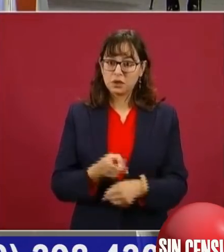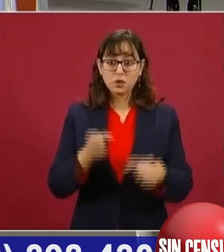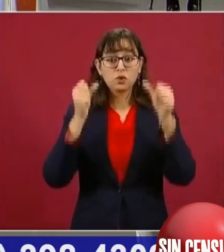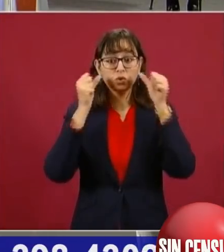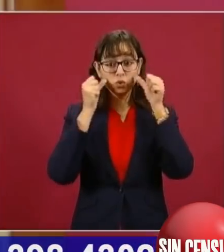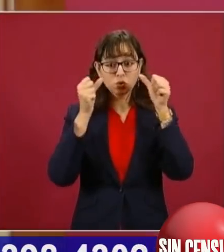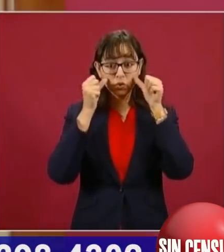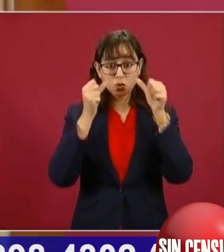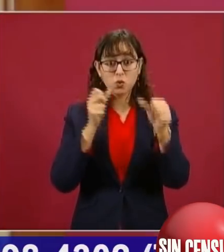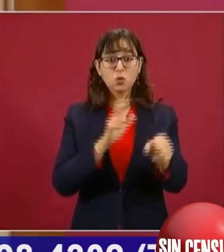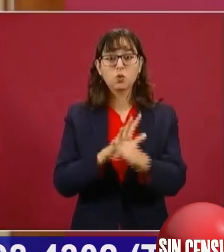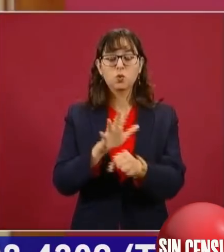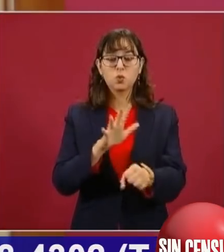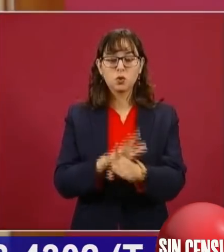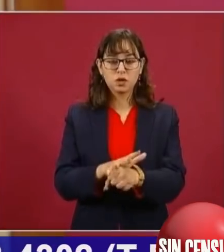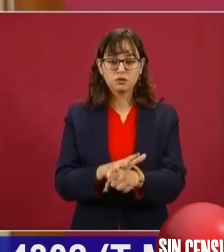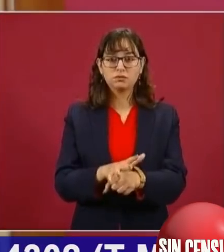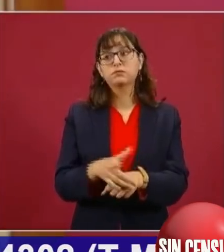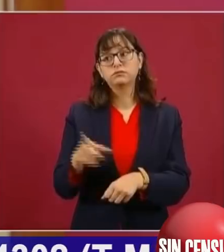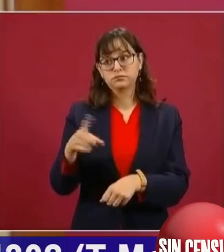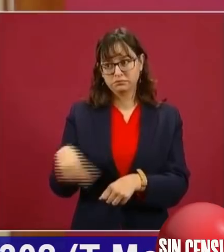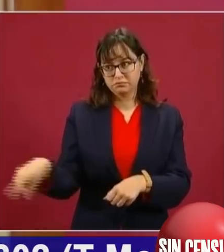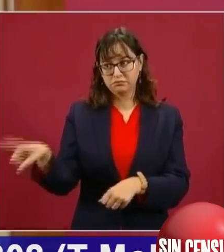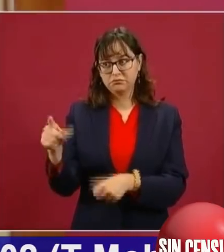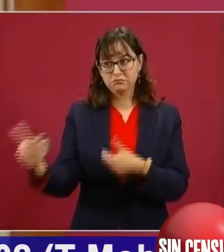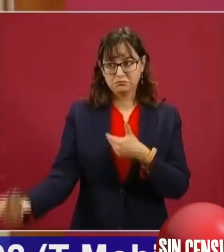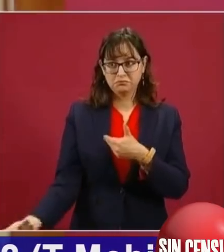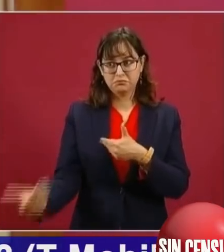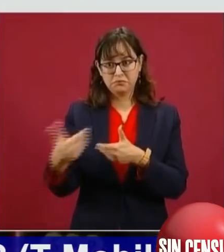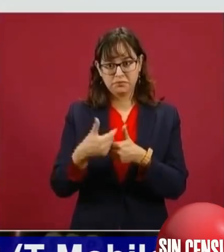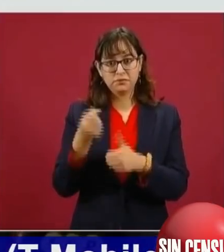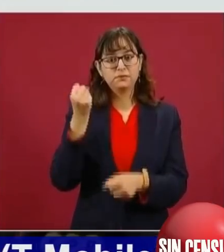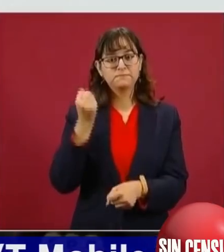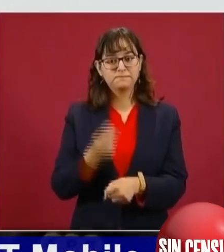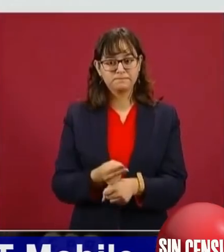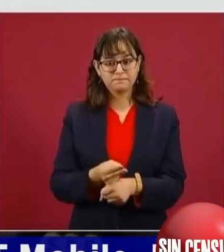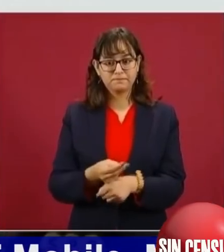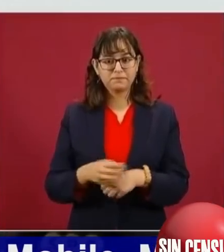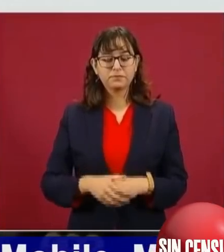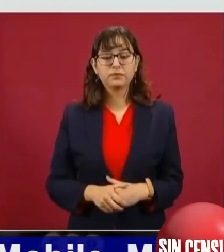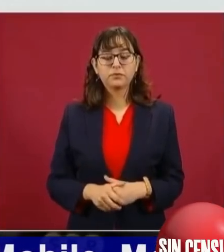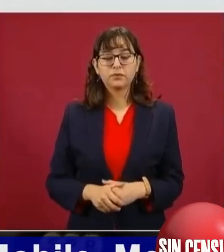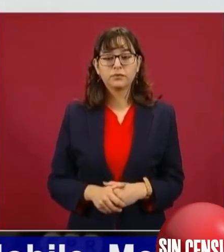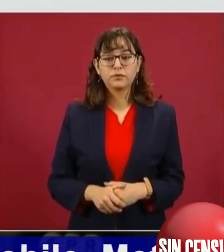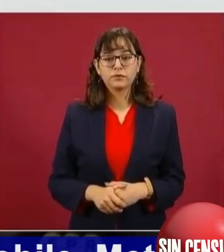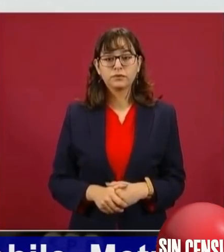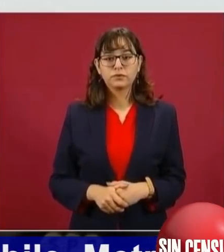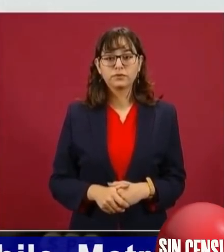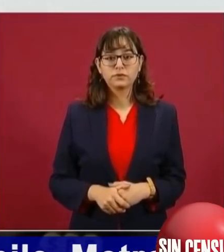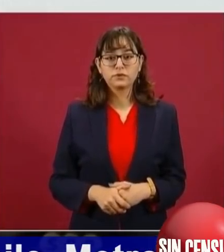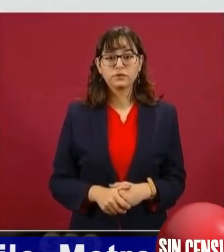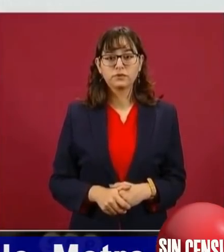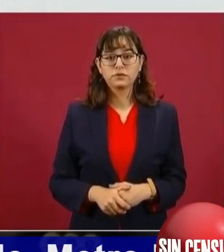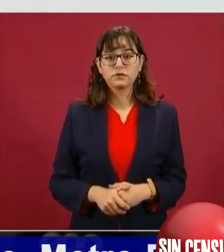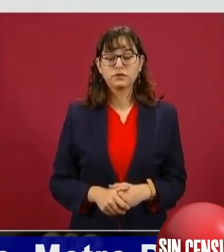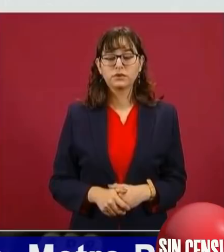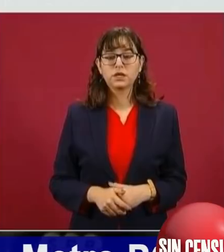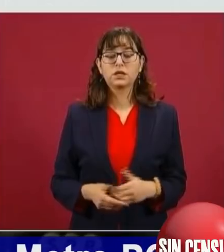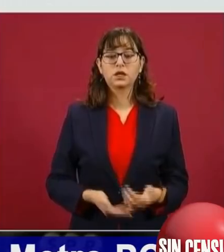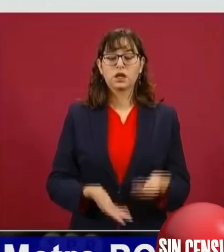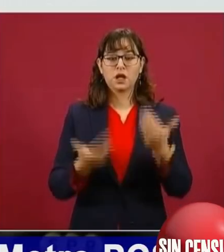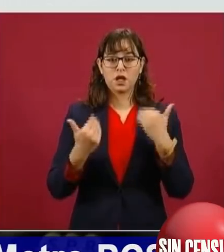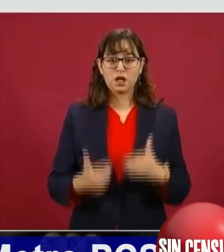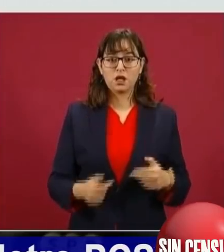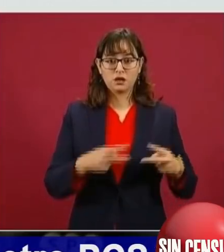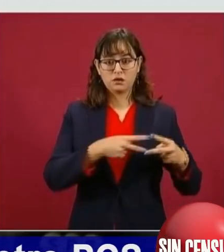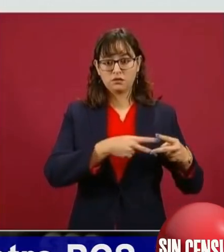sido el pronto arribo al hospital por parte de las personas. La siguiente, por favor. Y en esta otra gráfica, que